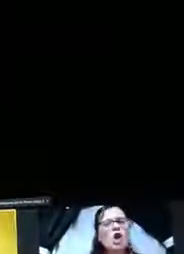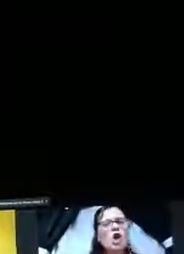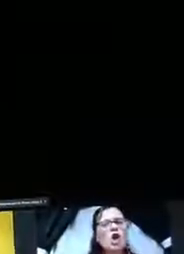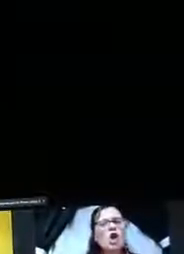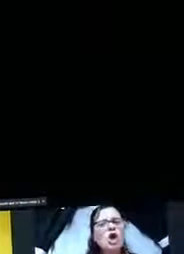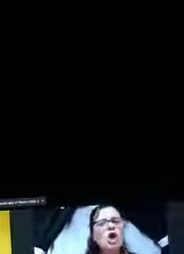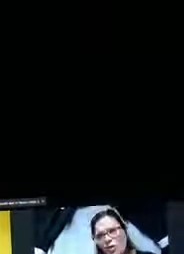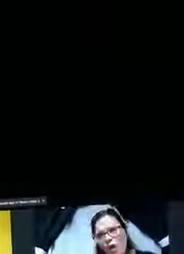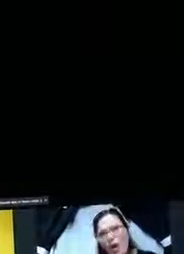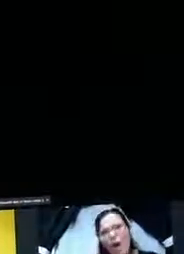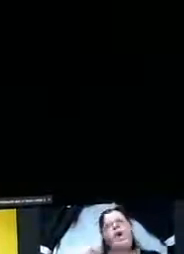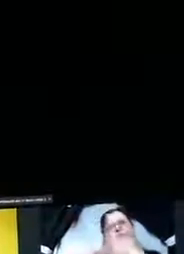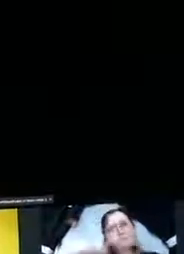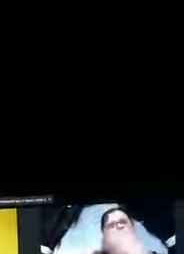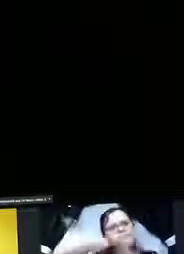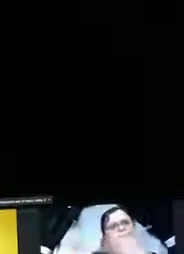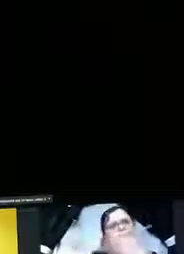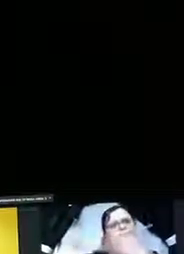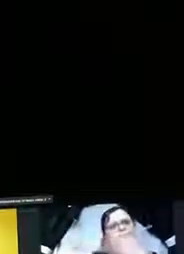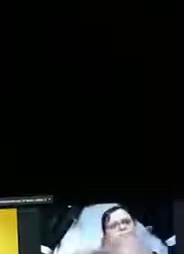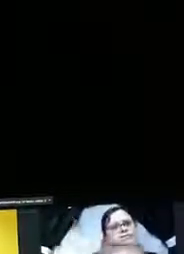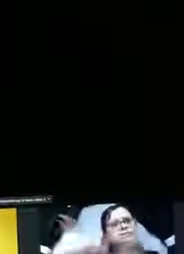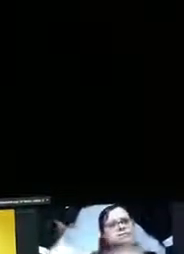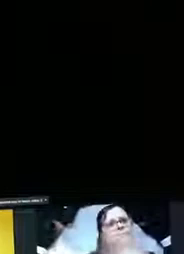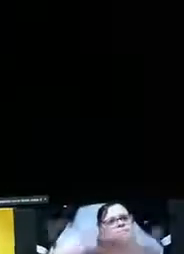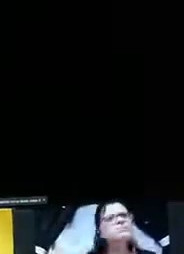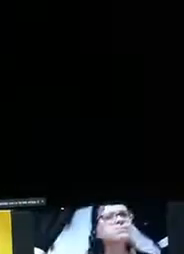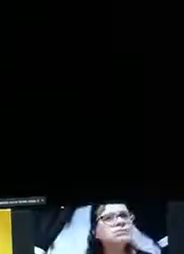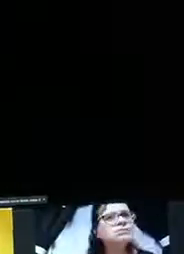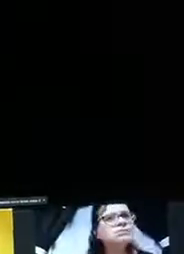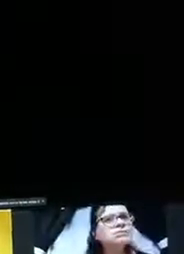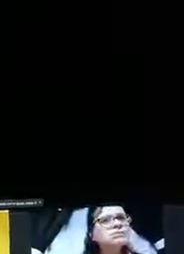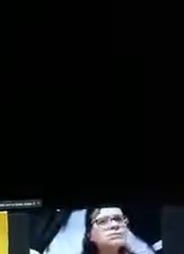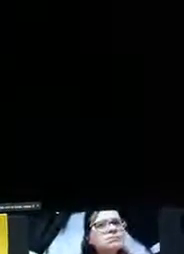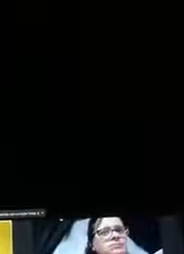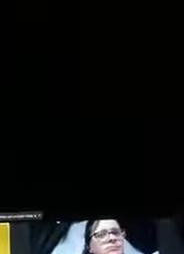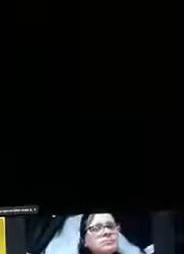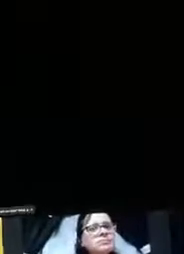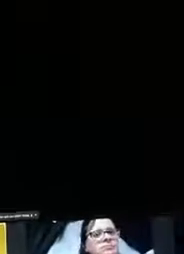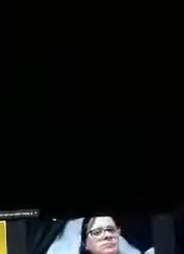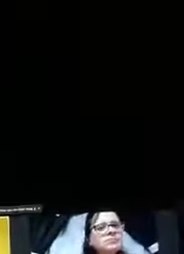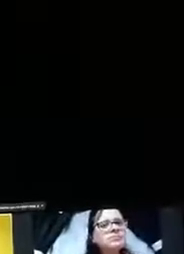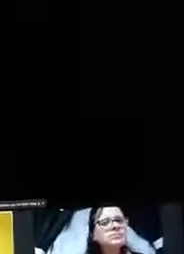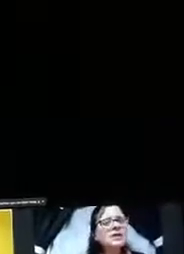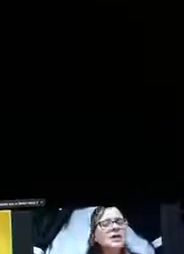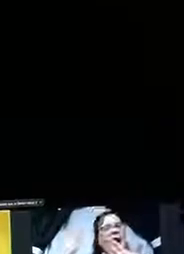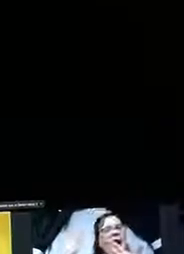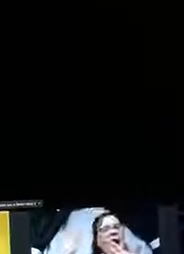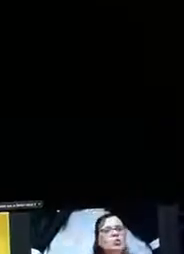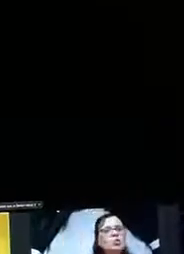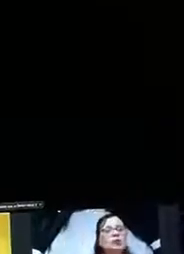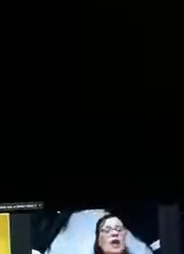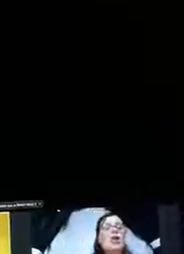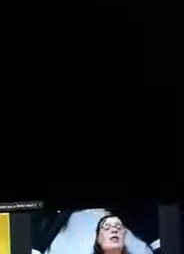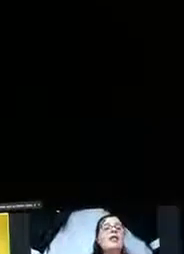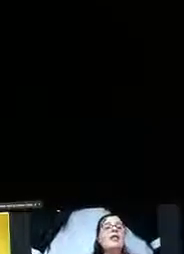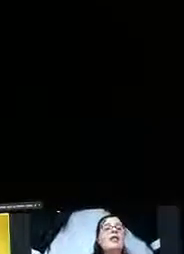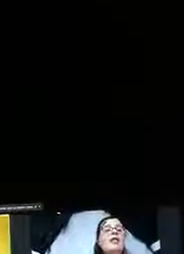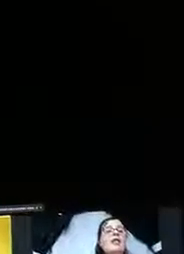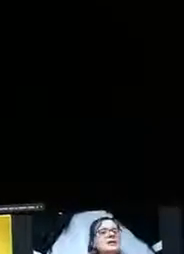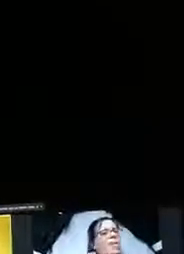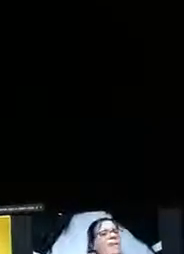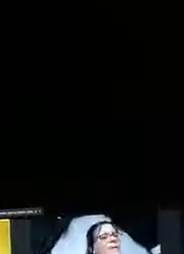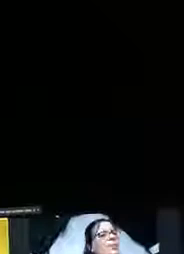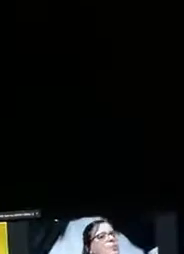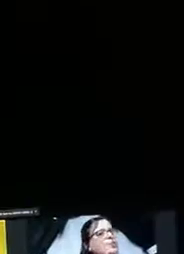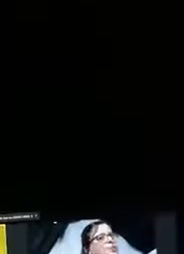ese resultado, ¿sí? Los resultados, sí, totalmente, sí. Entonces, me parece